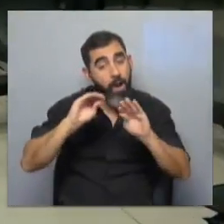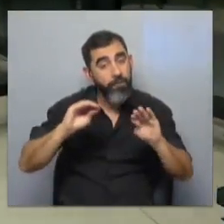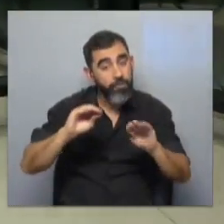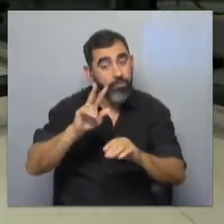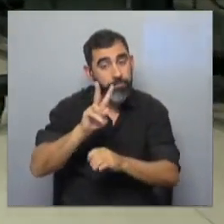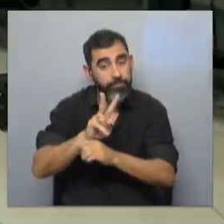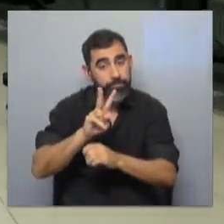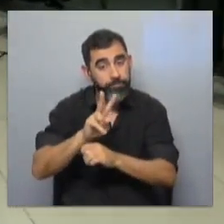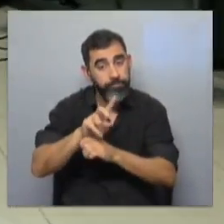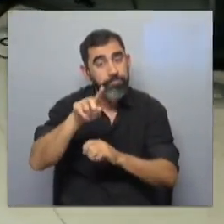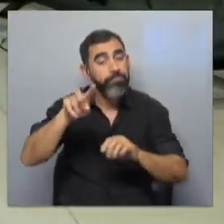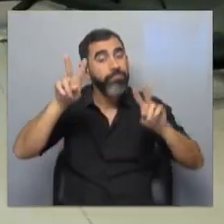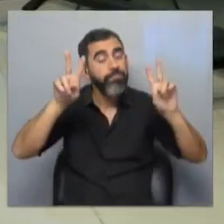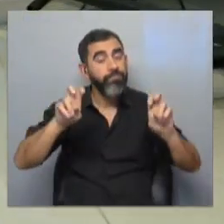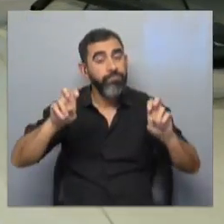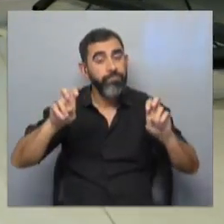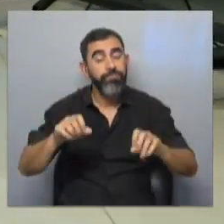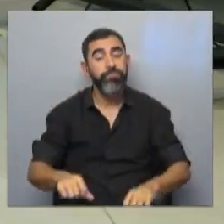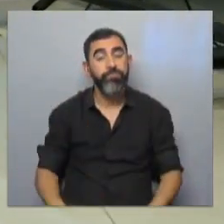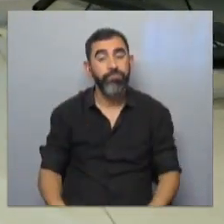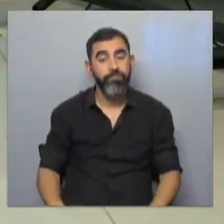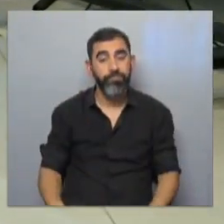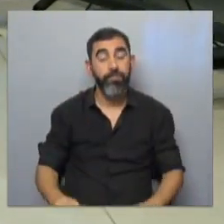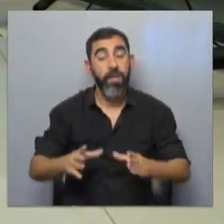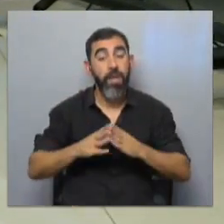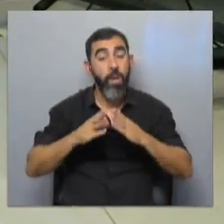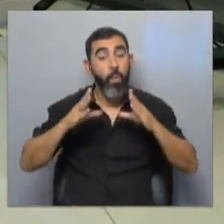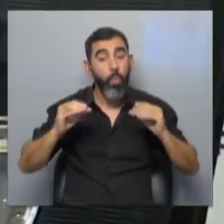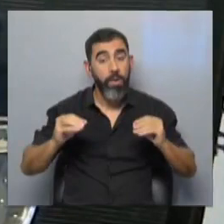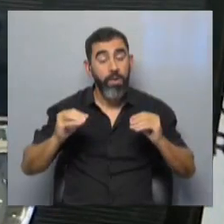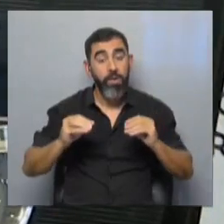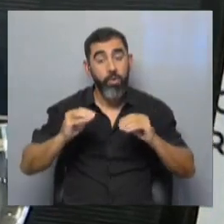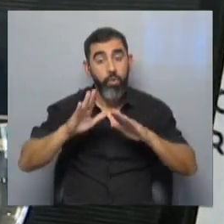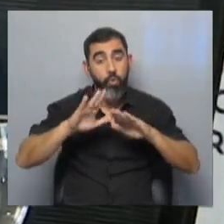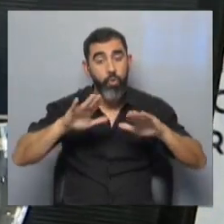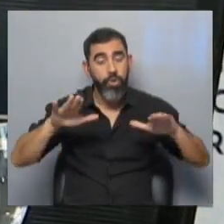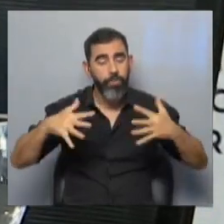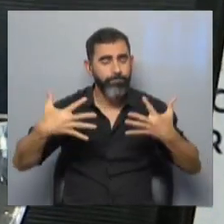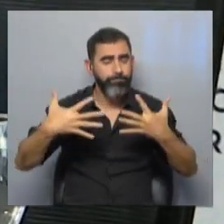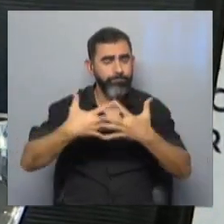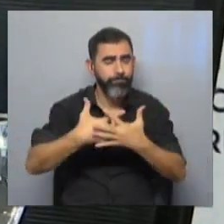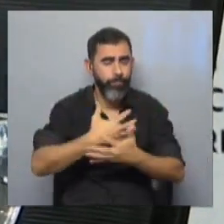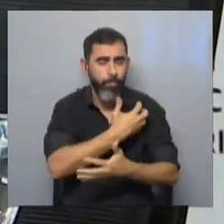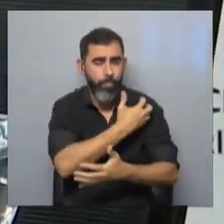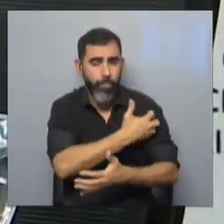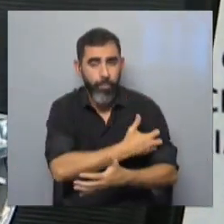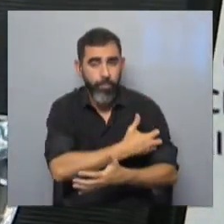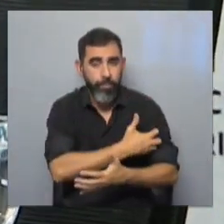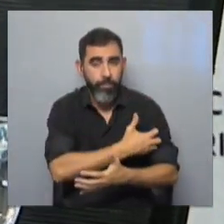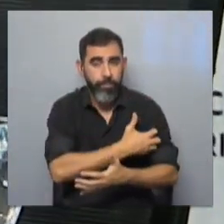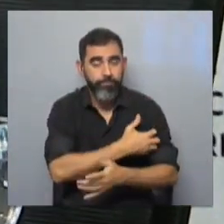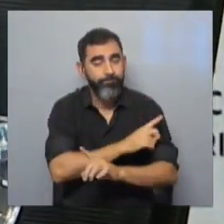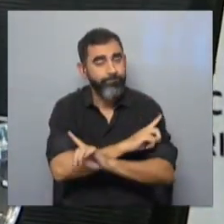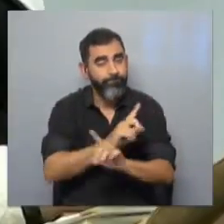monitor es esta cuestión de que en las escuelas donde van los muchachos más vulnerables no